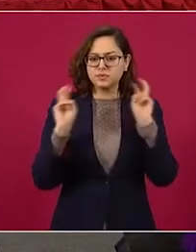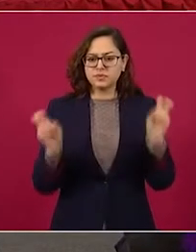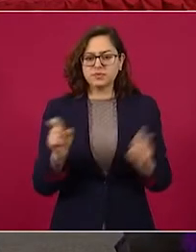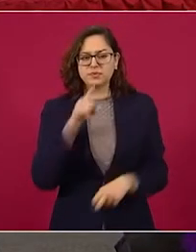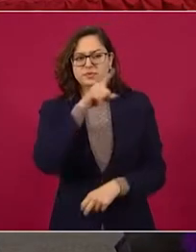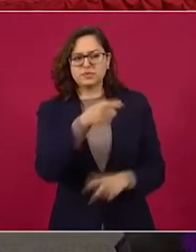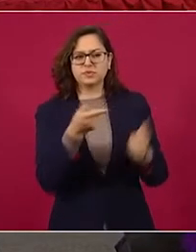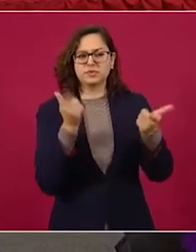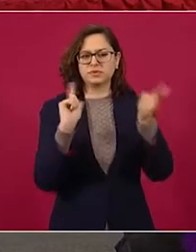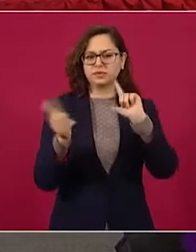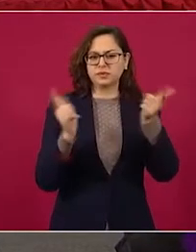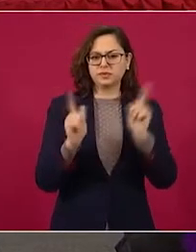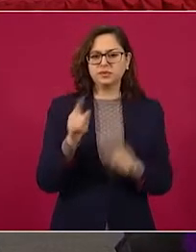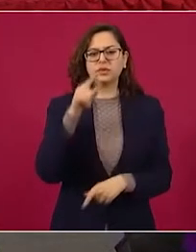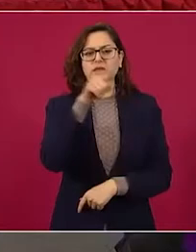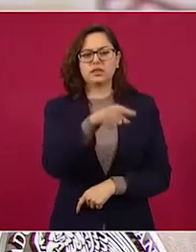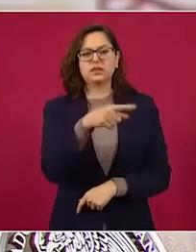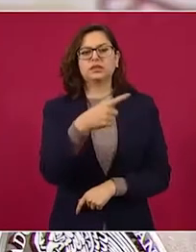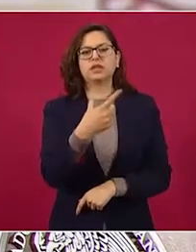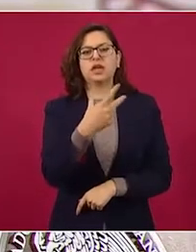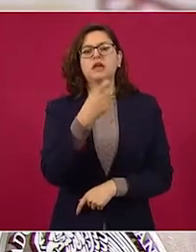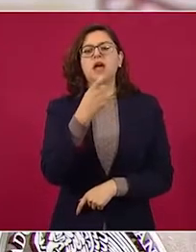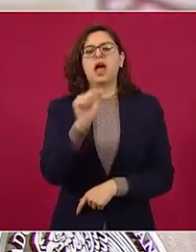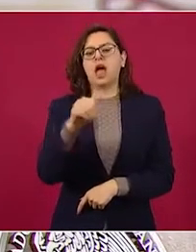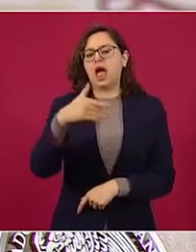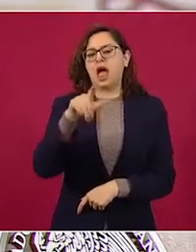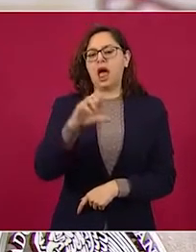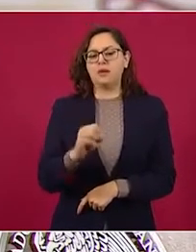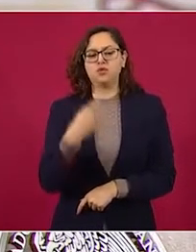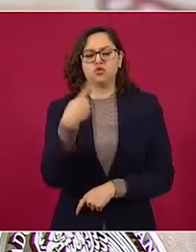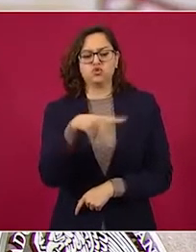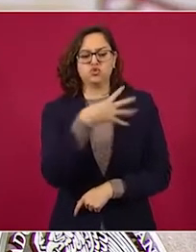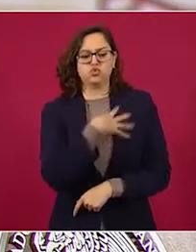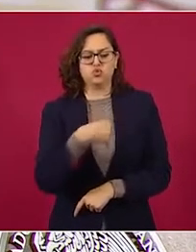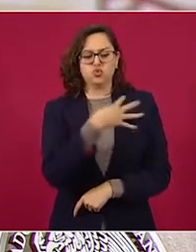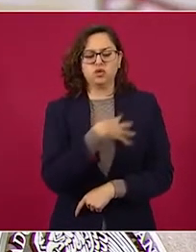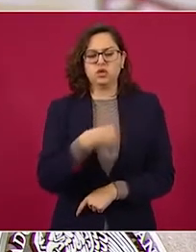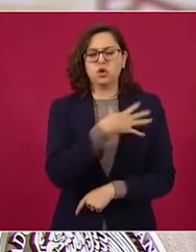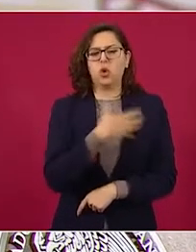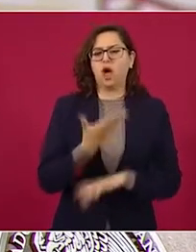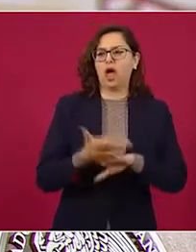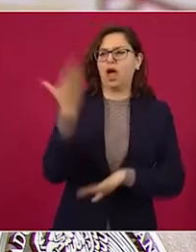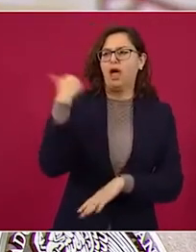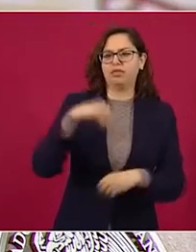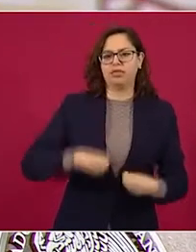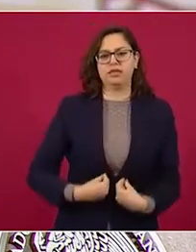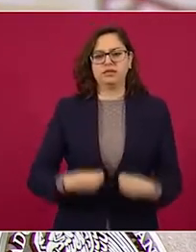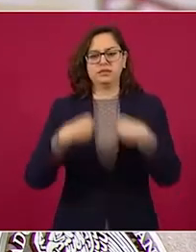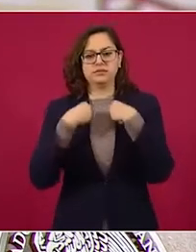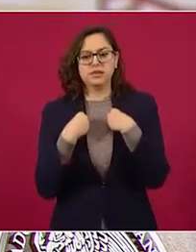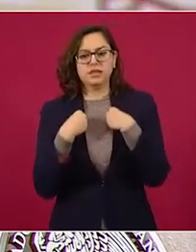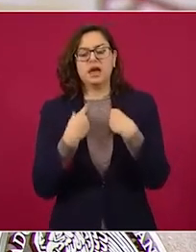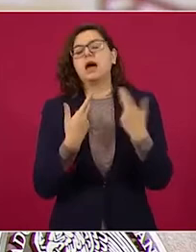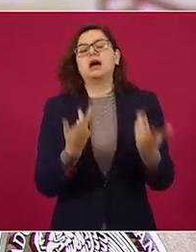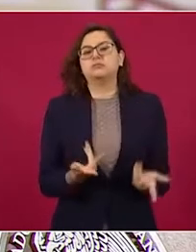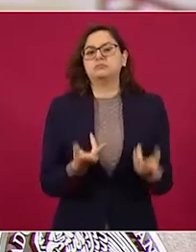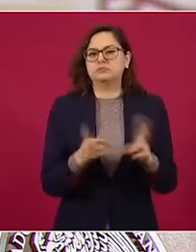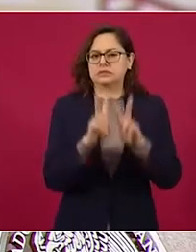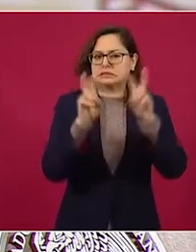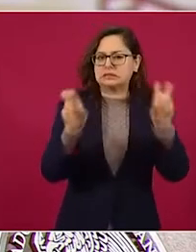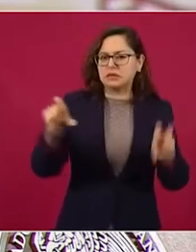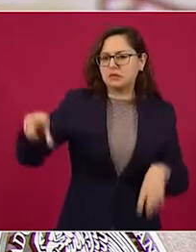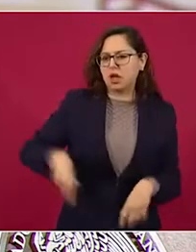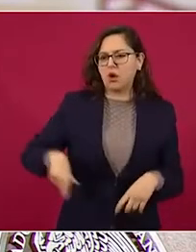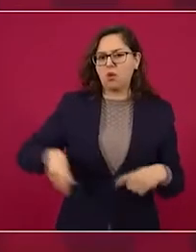hijo del presidente López Obrador, no existe conflicto de interés, como sí lo hubo en el asunto de la Casa Blanca